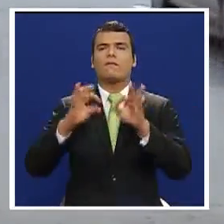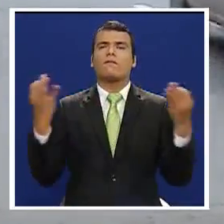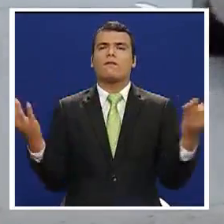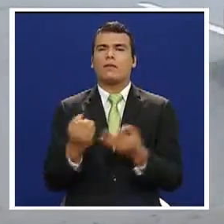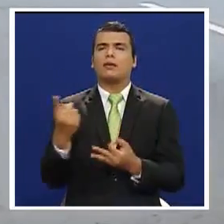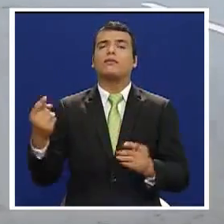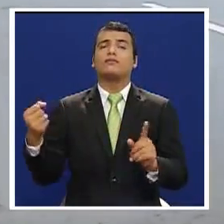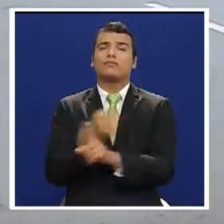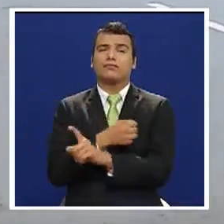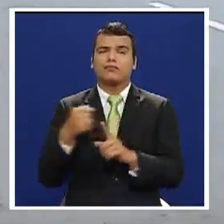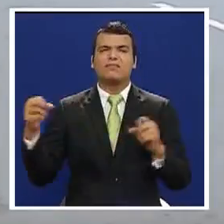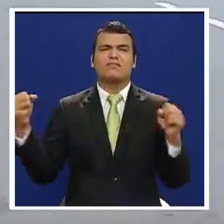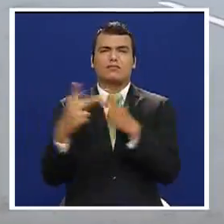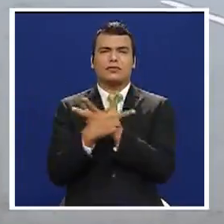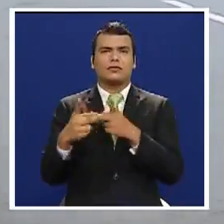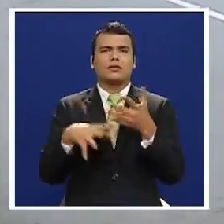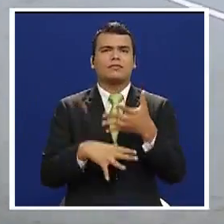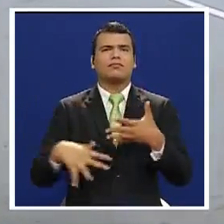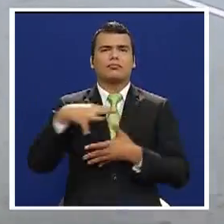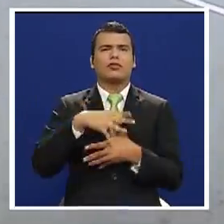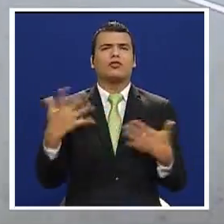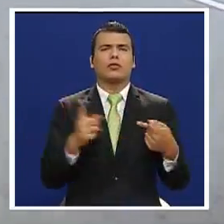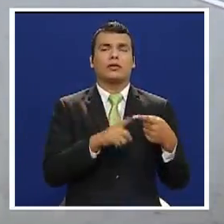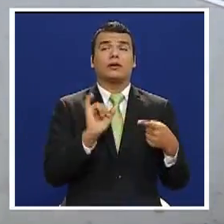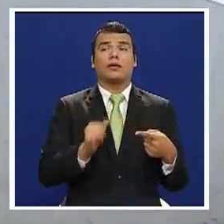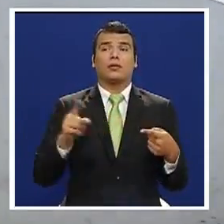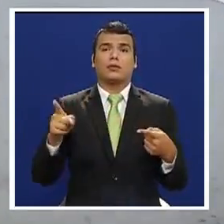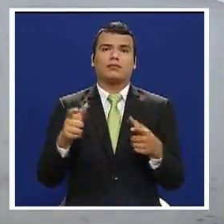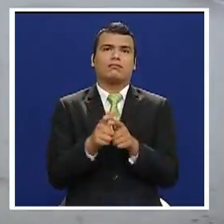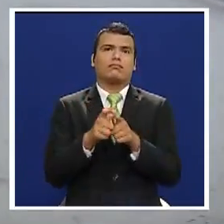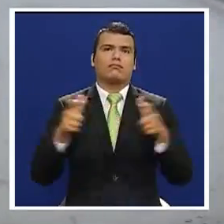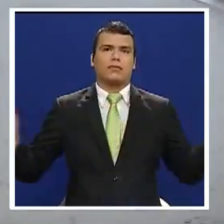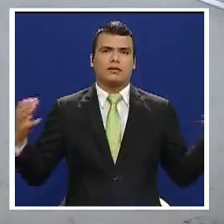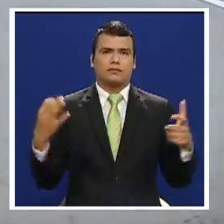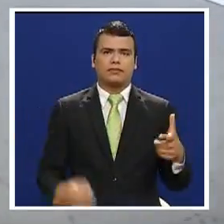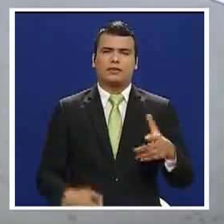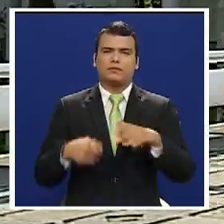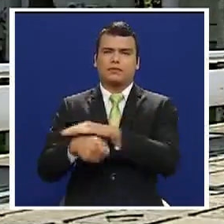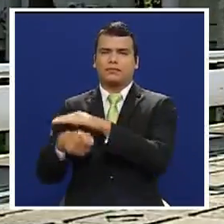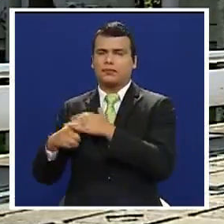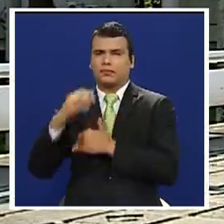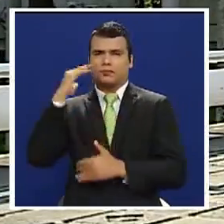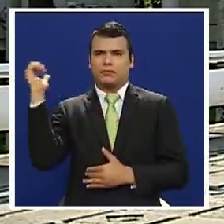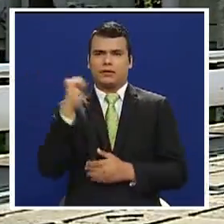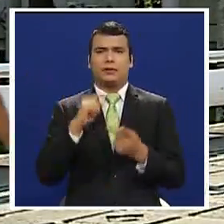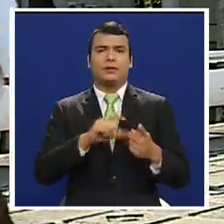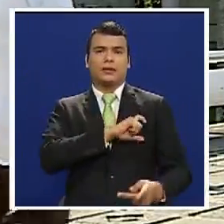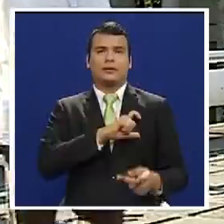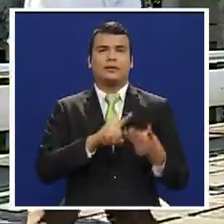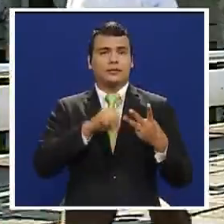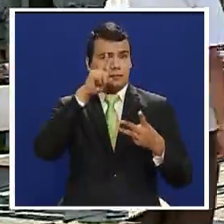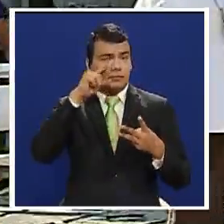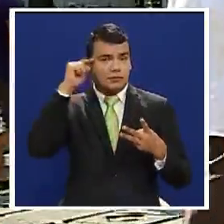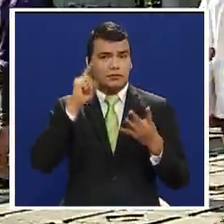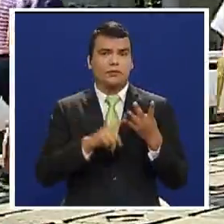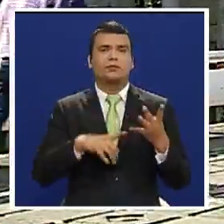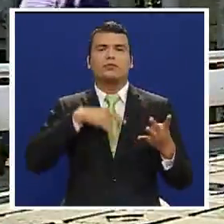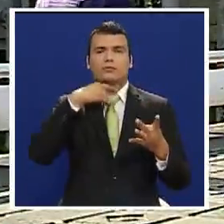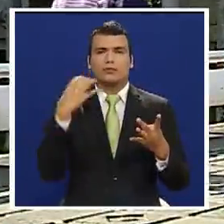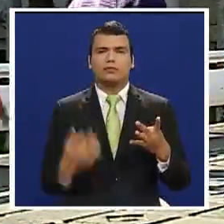coordinado y articulado acciones con todas las instituciones involucradas en la ruta de atención a la mujer. Un acompañamiento a las comisarías de familia